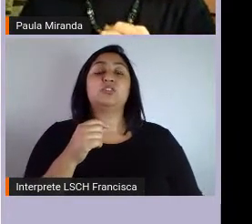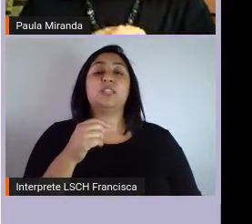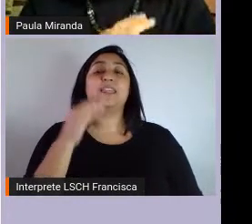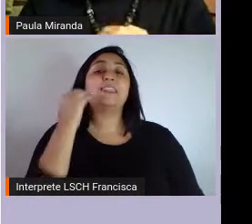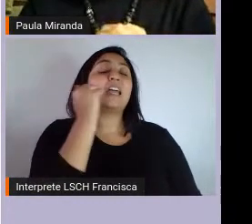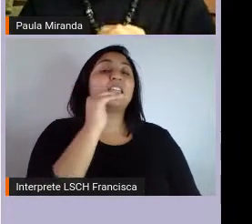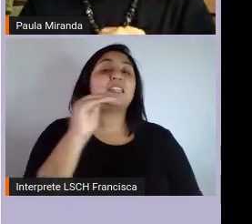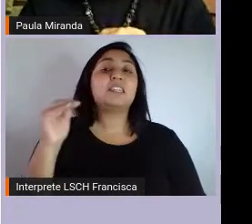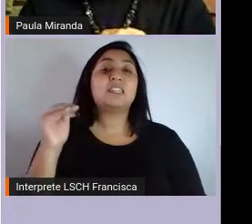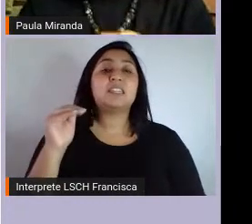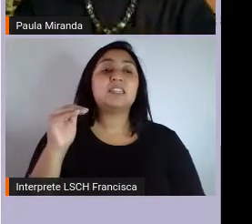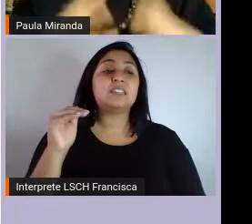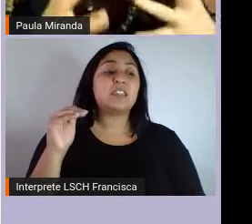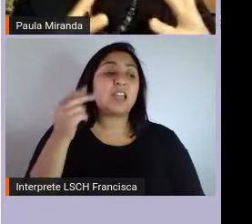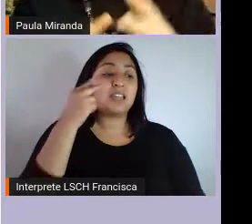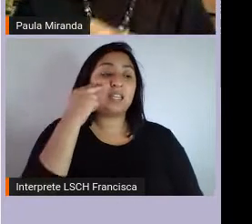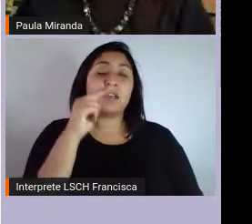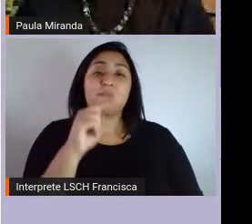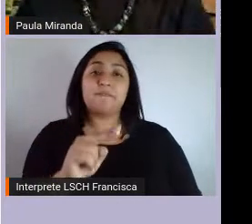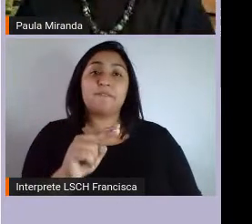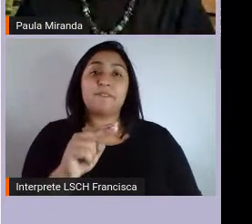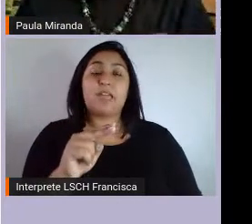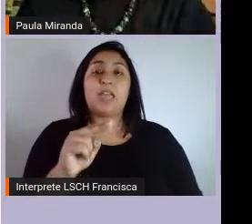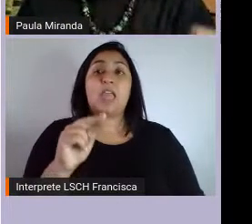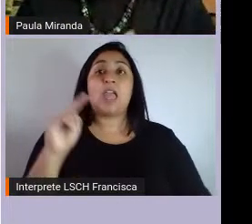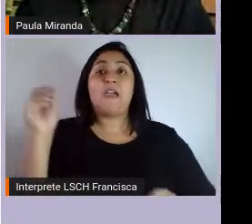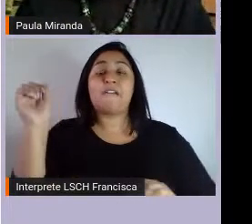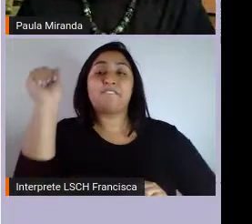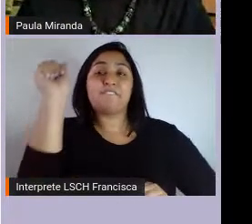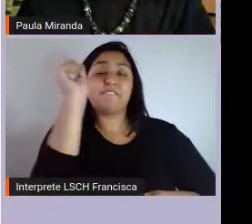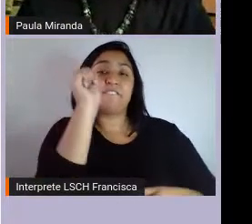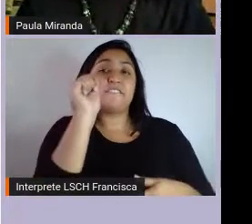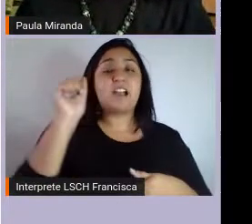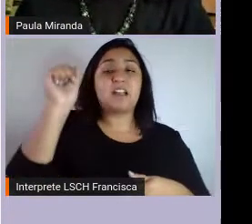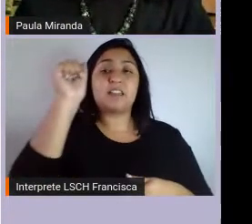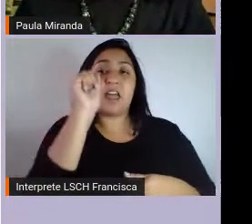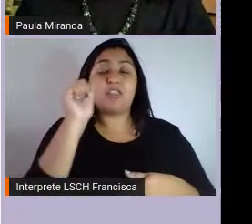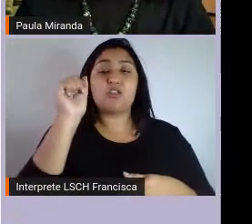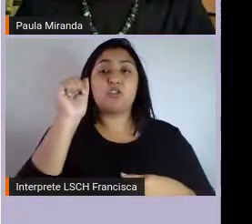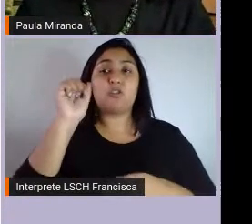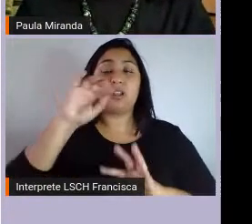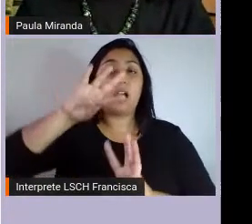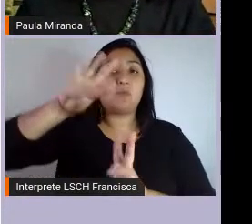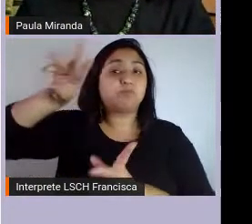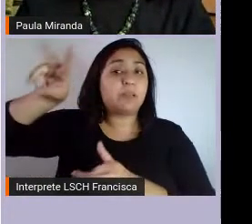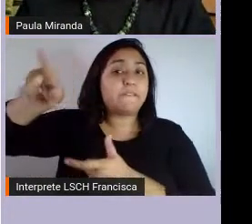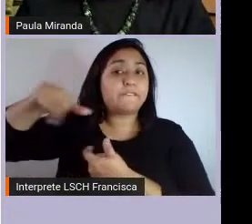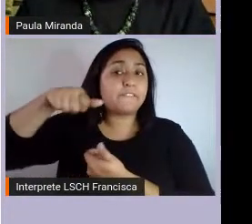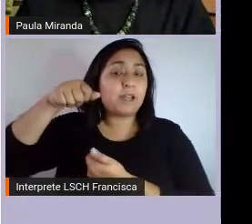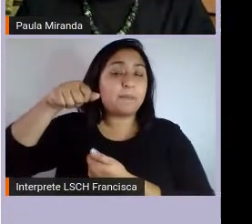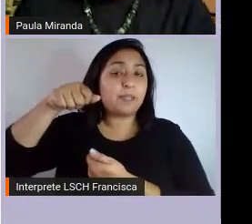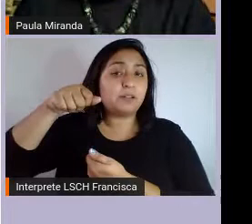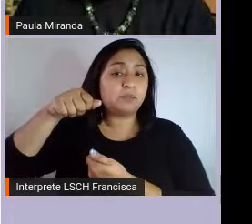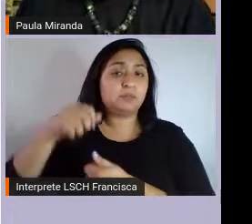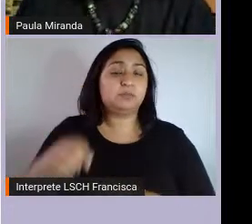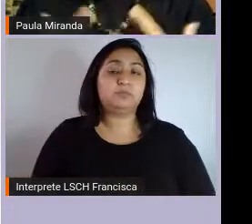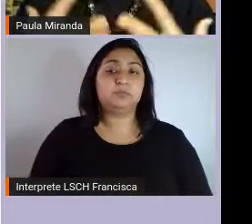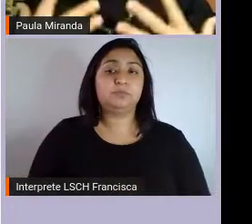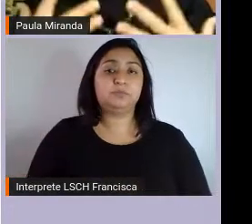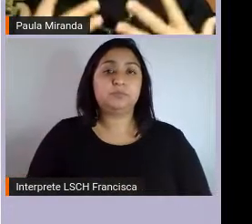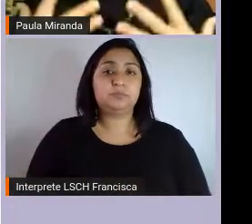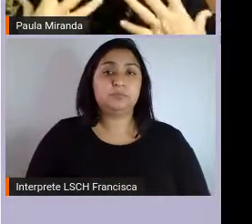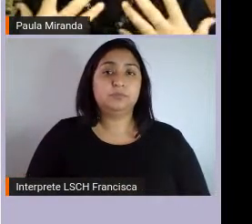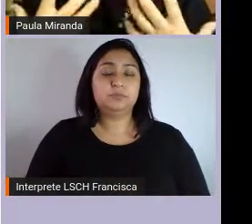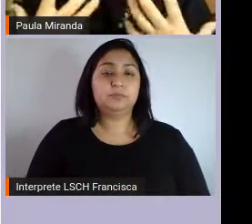de zarzuela, de flamenco, la bailadora de flamenco, ahí Carmen Amaya, a quien ella admiraba muchísimo. Y ella